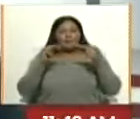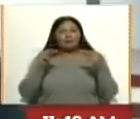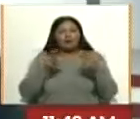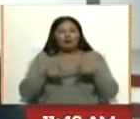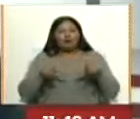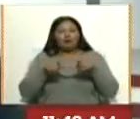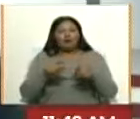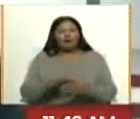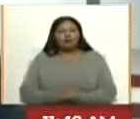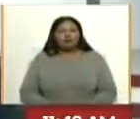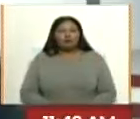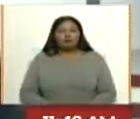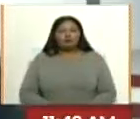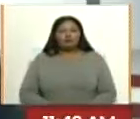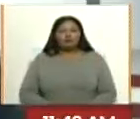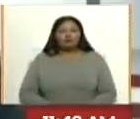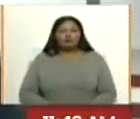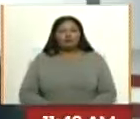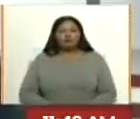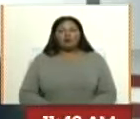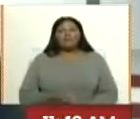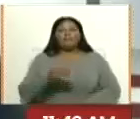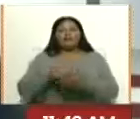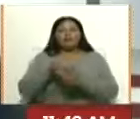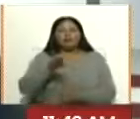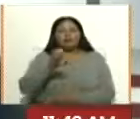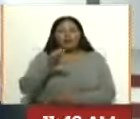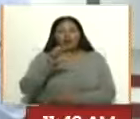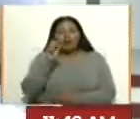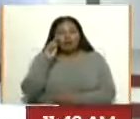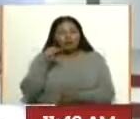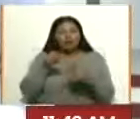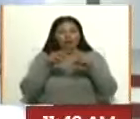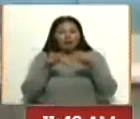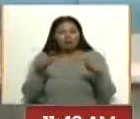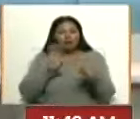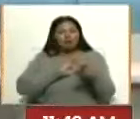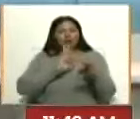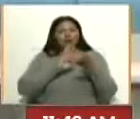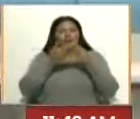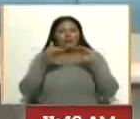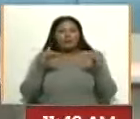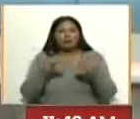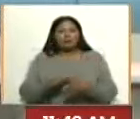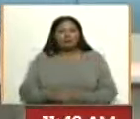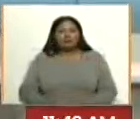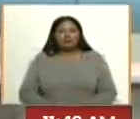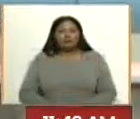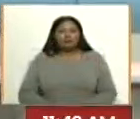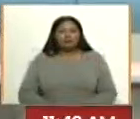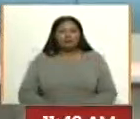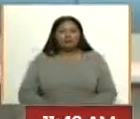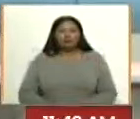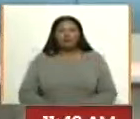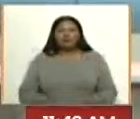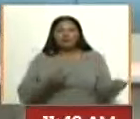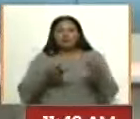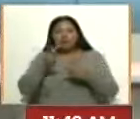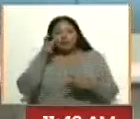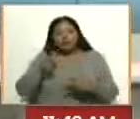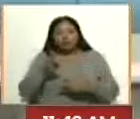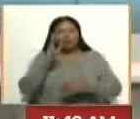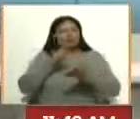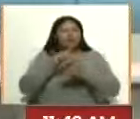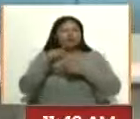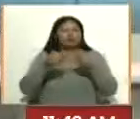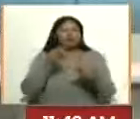región y contra lo que ha planteado la CELAC en relación a que este es un territorio de paz. Fernando, tu invitación es que el pueblo participe el